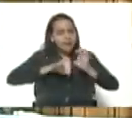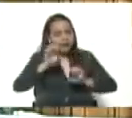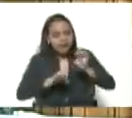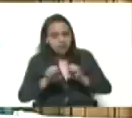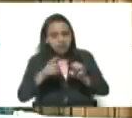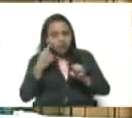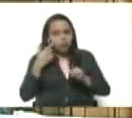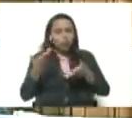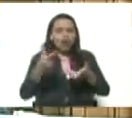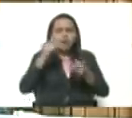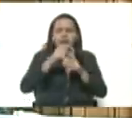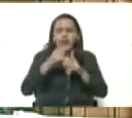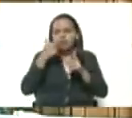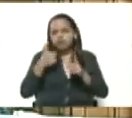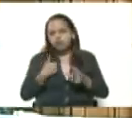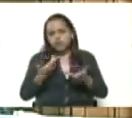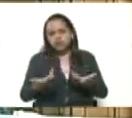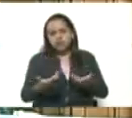sea.